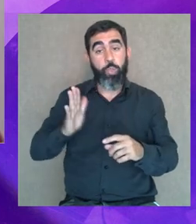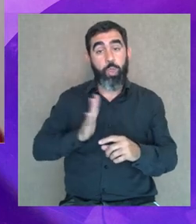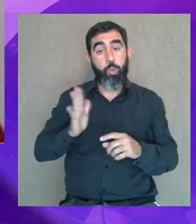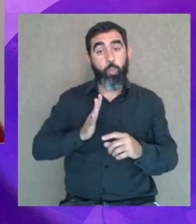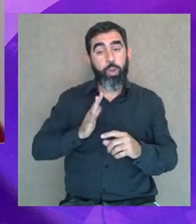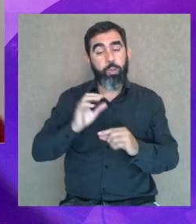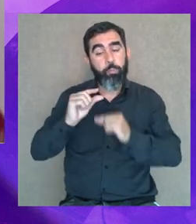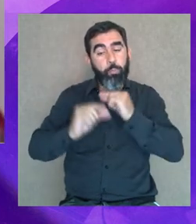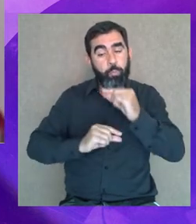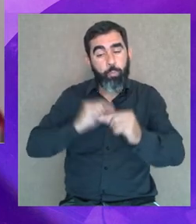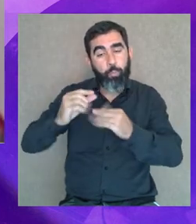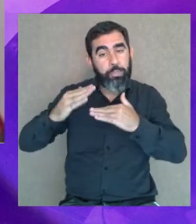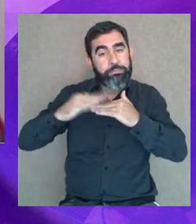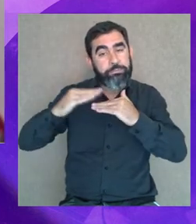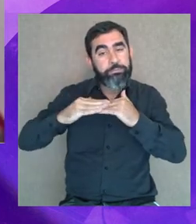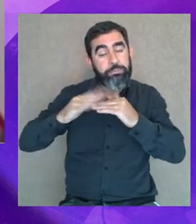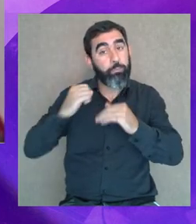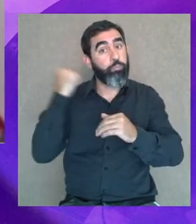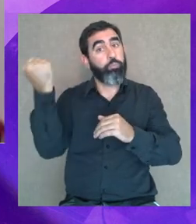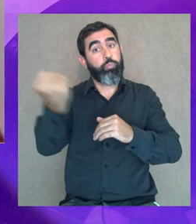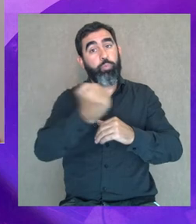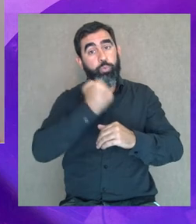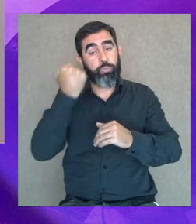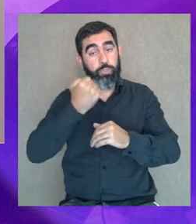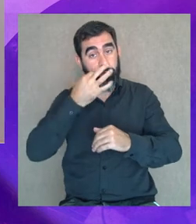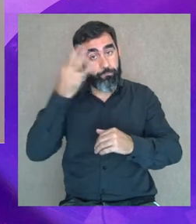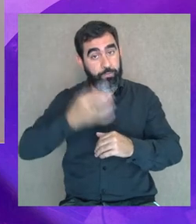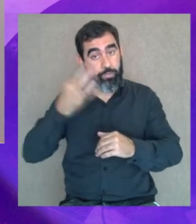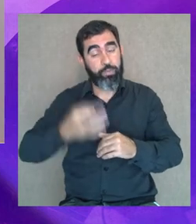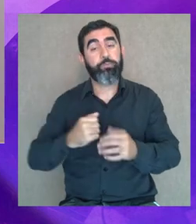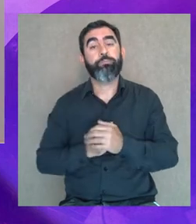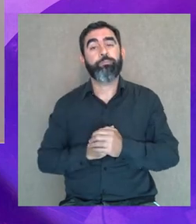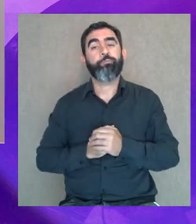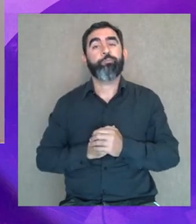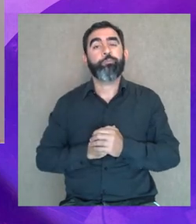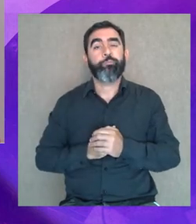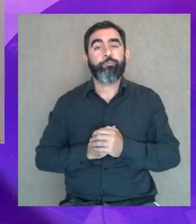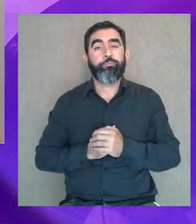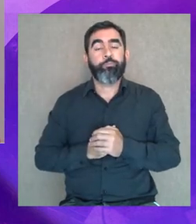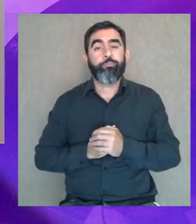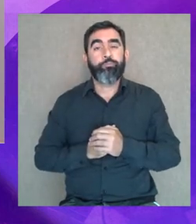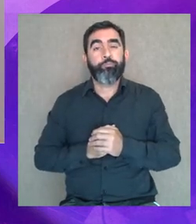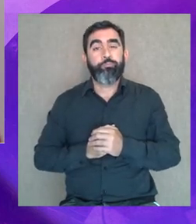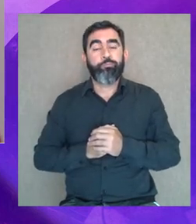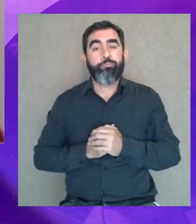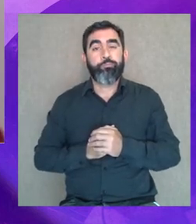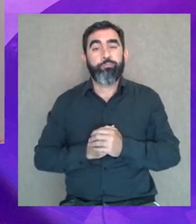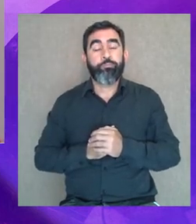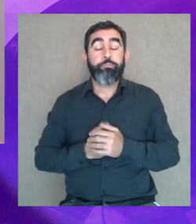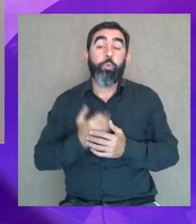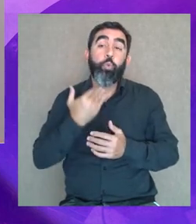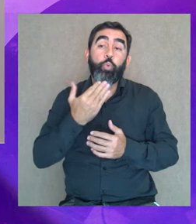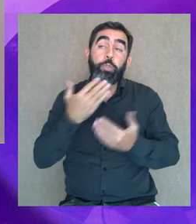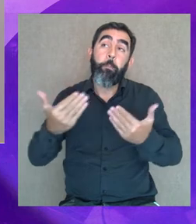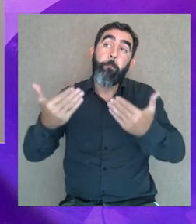se va acercando cada vez más a ser importante realmente y bueno no sé si